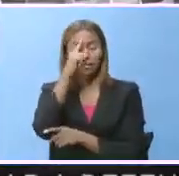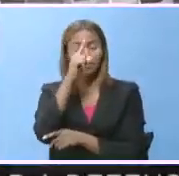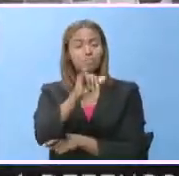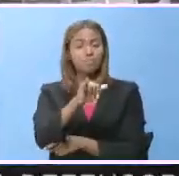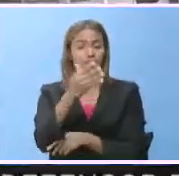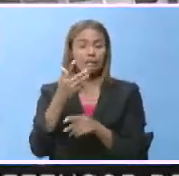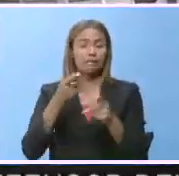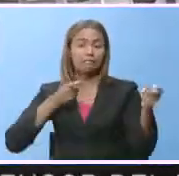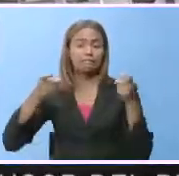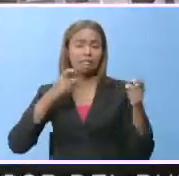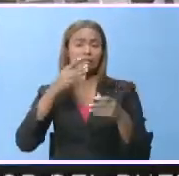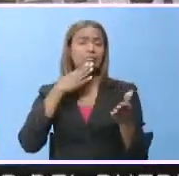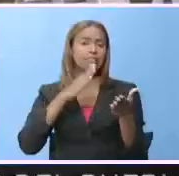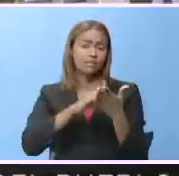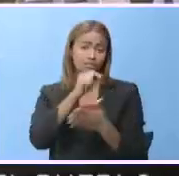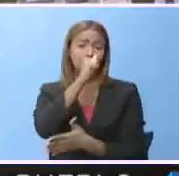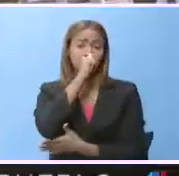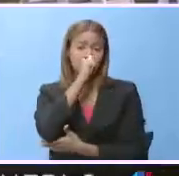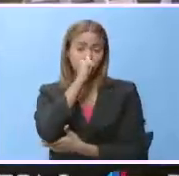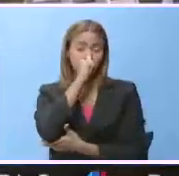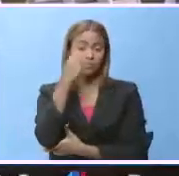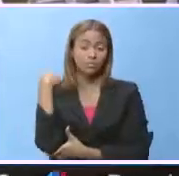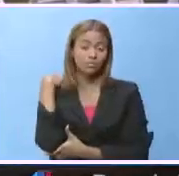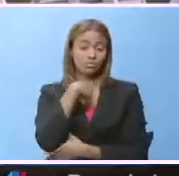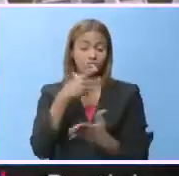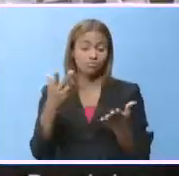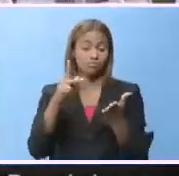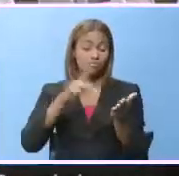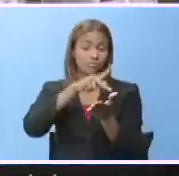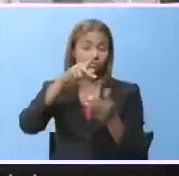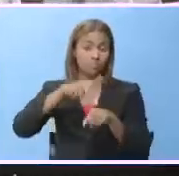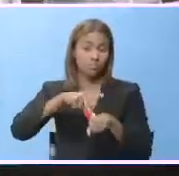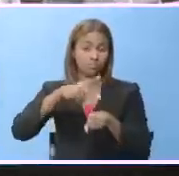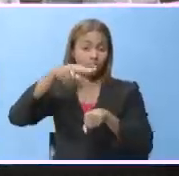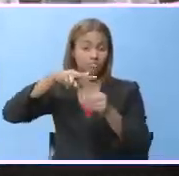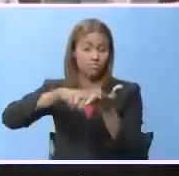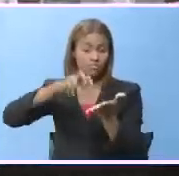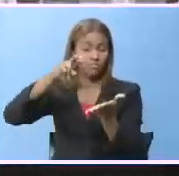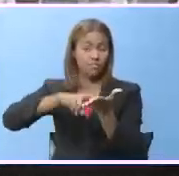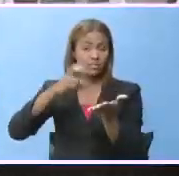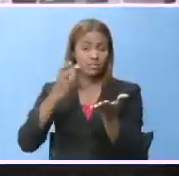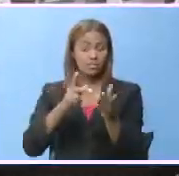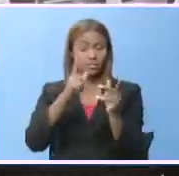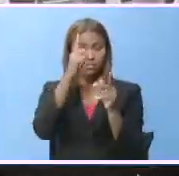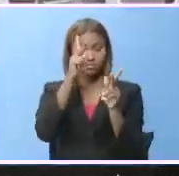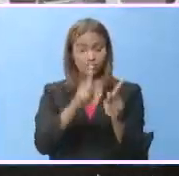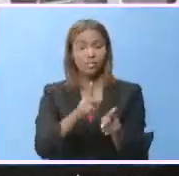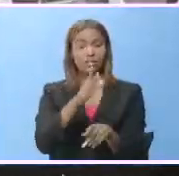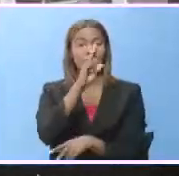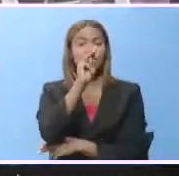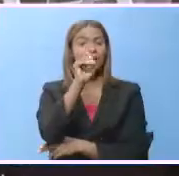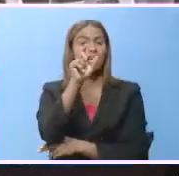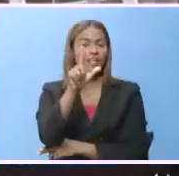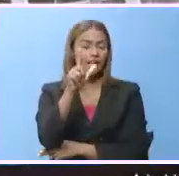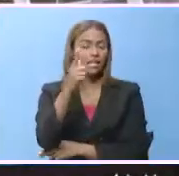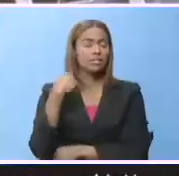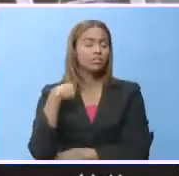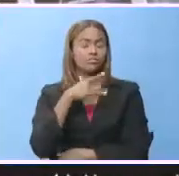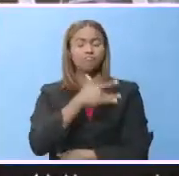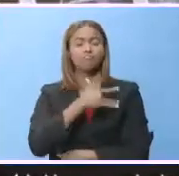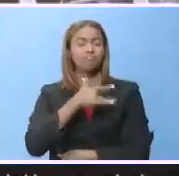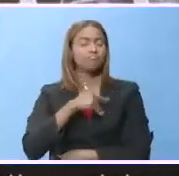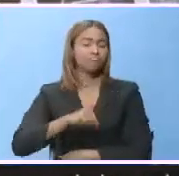tiranía. Nosotros en Salcedo, cuna de las Mirabal, estamos